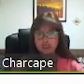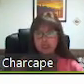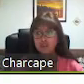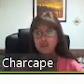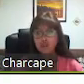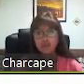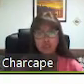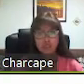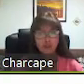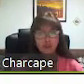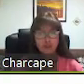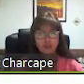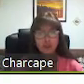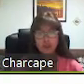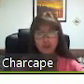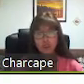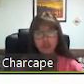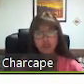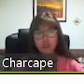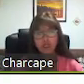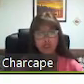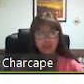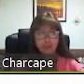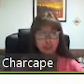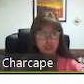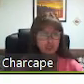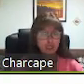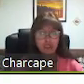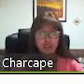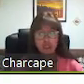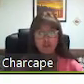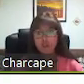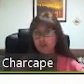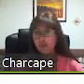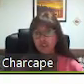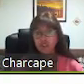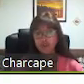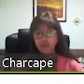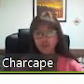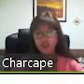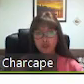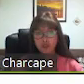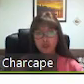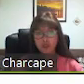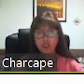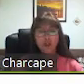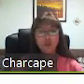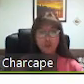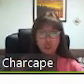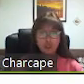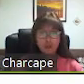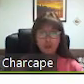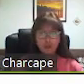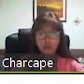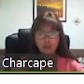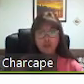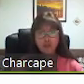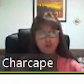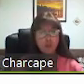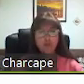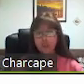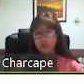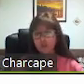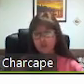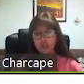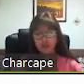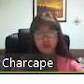etcétera, etcétera. Son agrupaciones de gente que entre ellos la mayoría se conoce. Entonces, ustedes como médicos